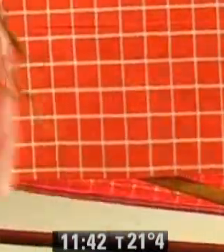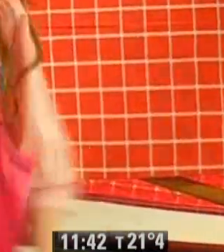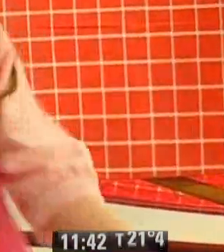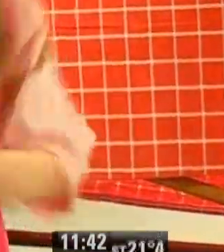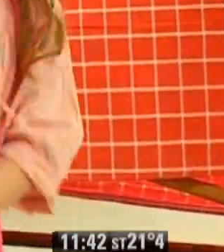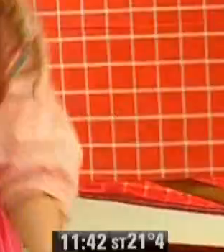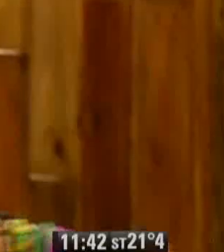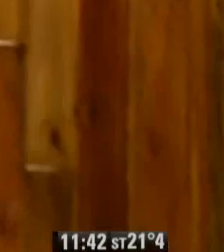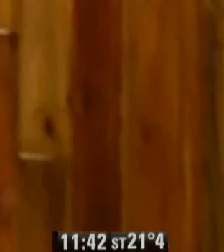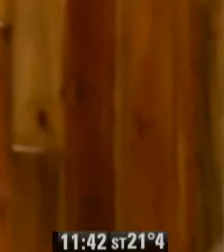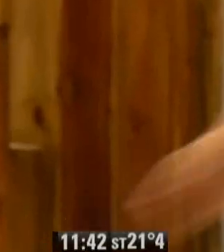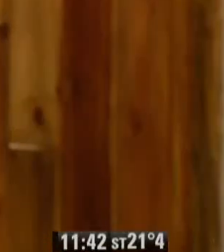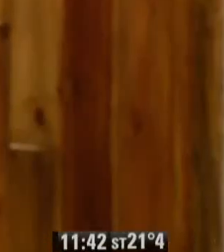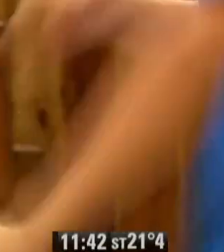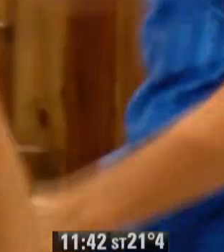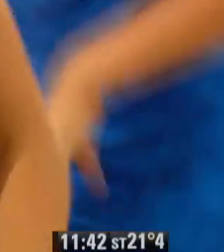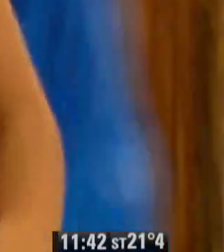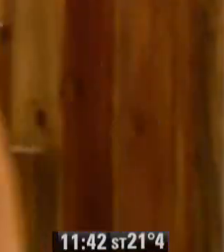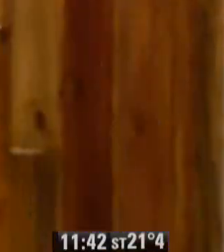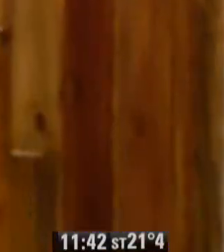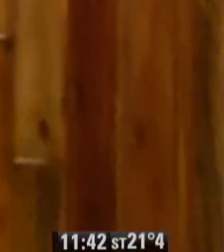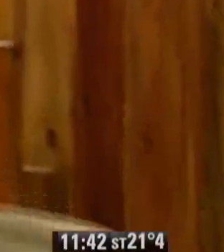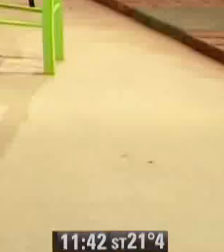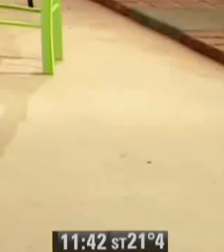de todo lo demás allá.